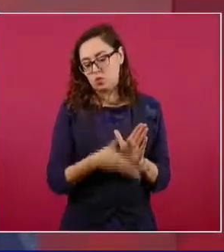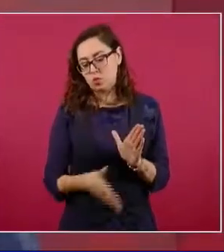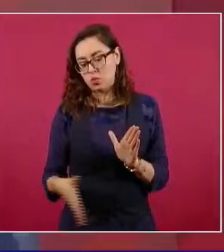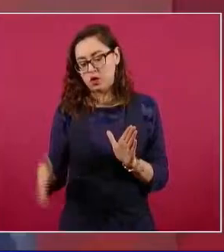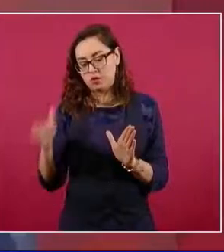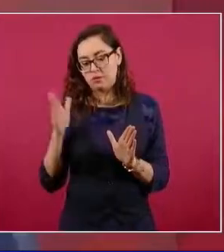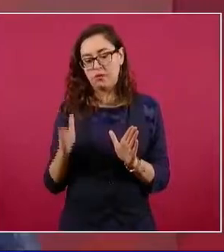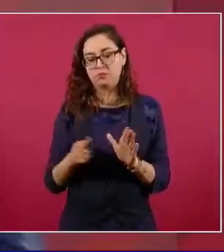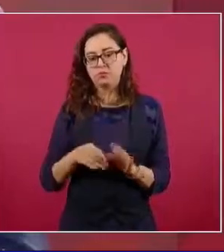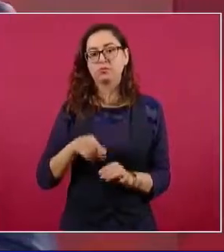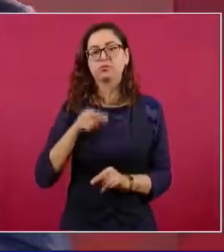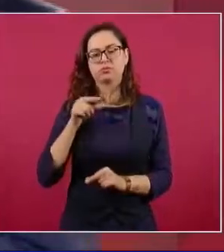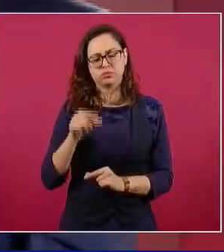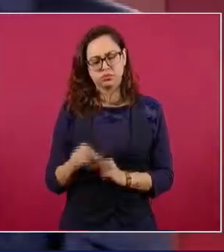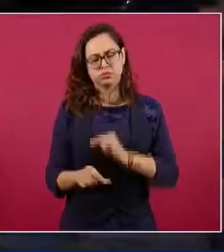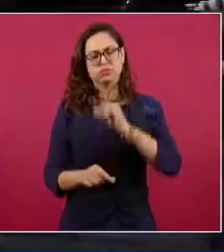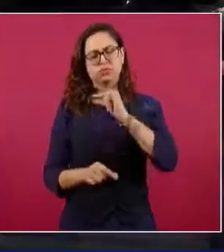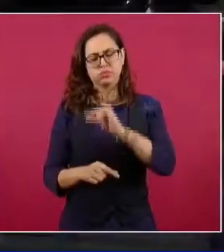y ahí poco a poco